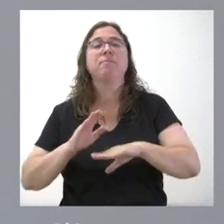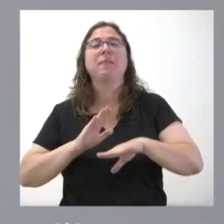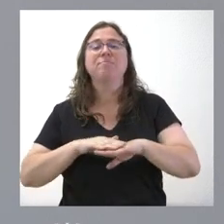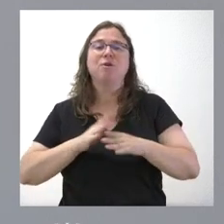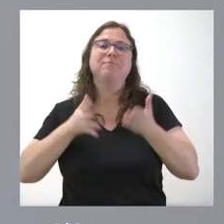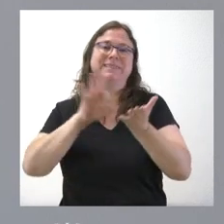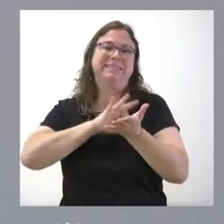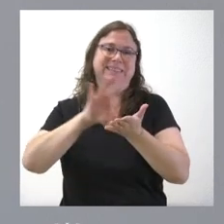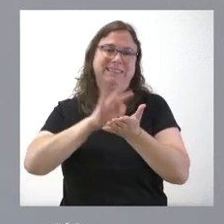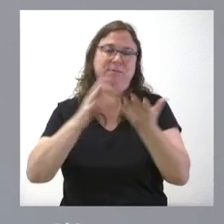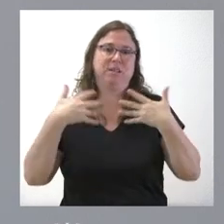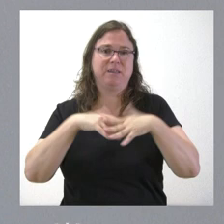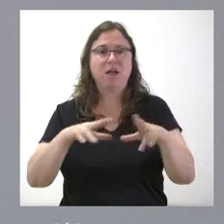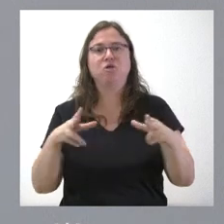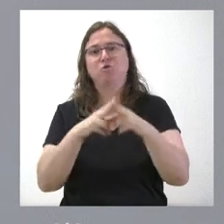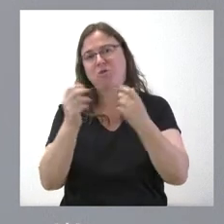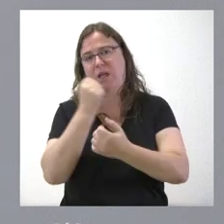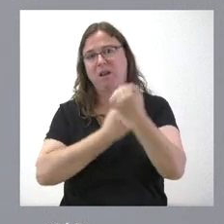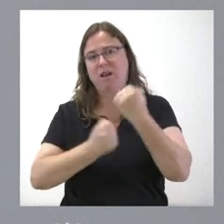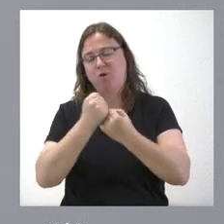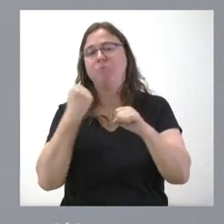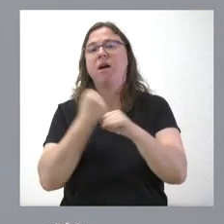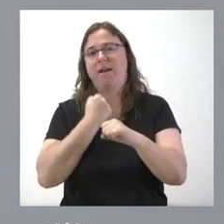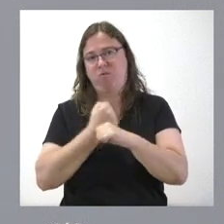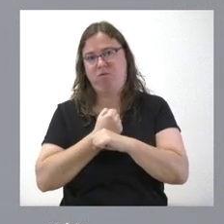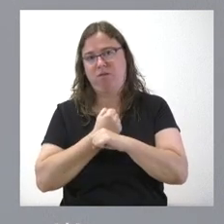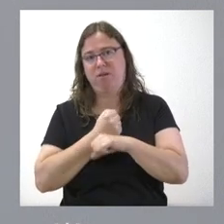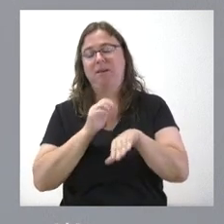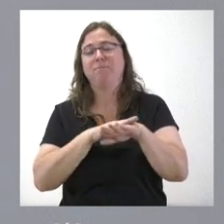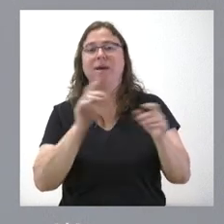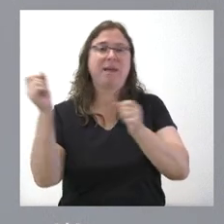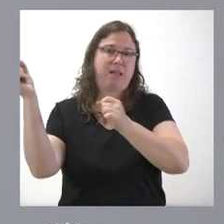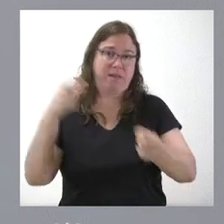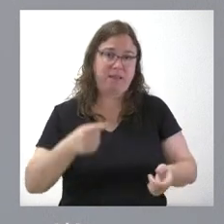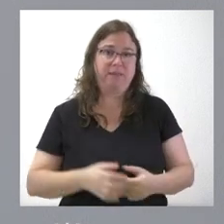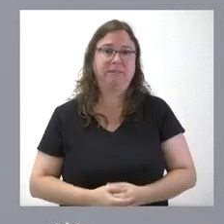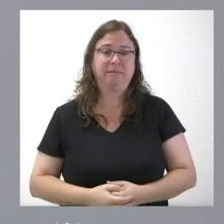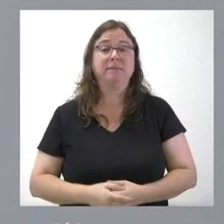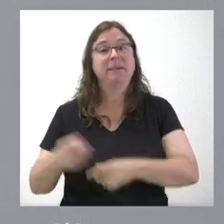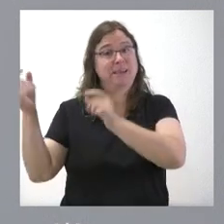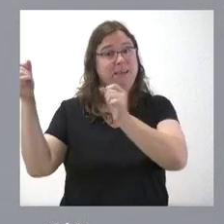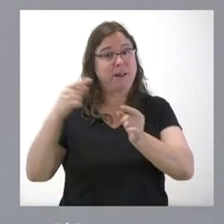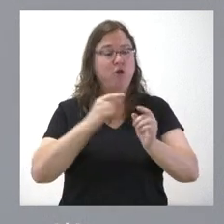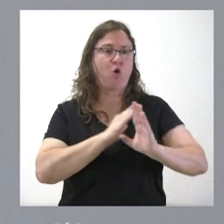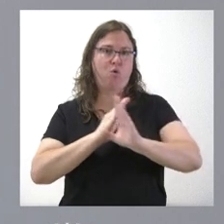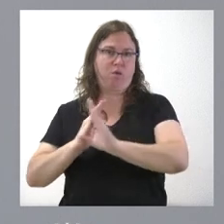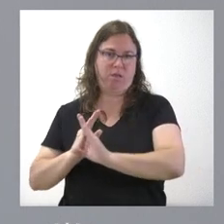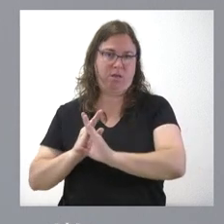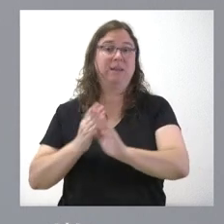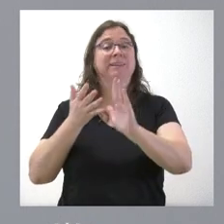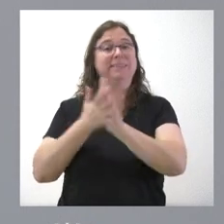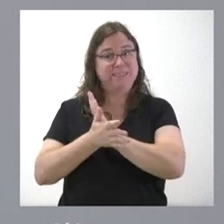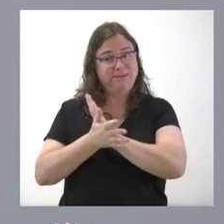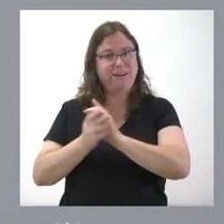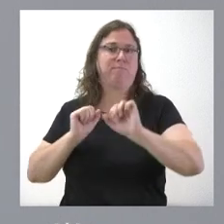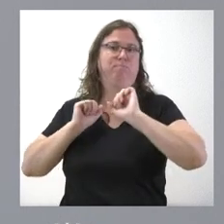de integración social económica y laboral a los inmigrantes y que esta a ación sea ordenada también supone la lucha contra las